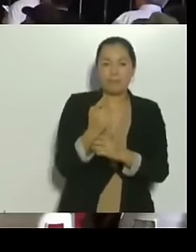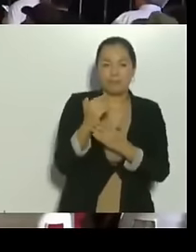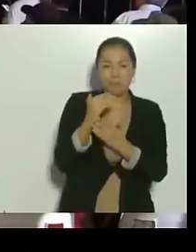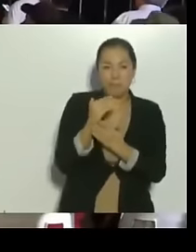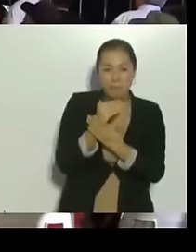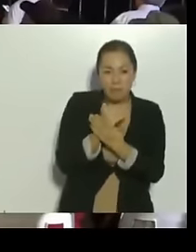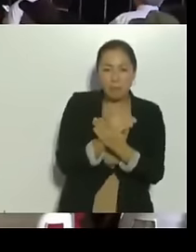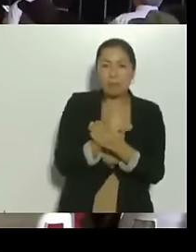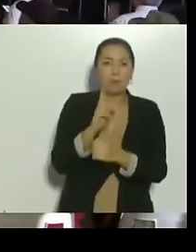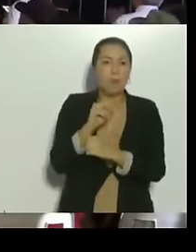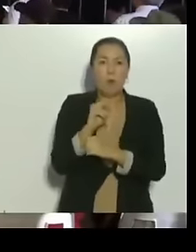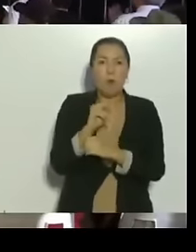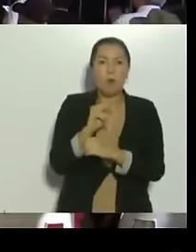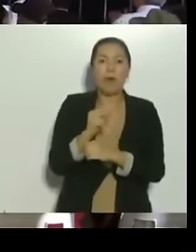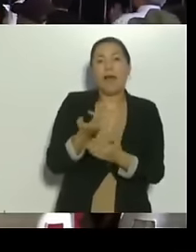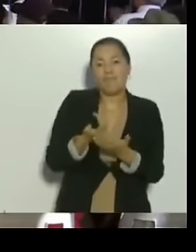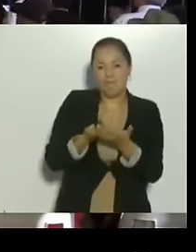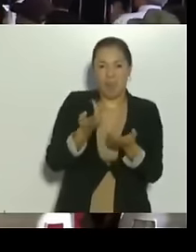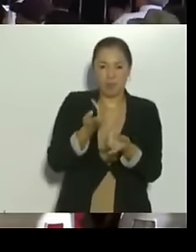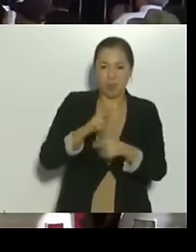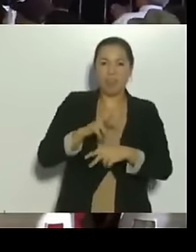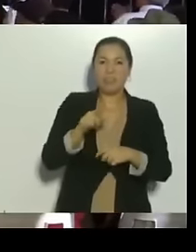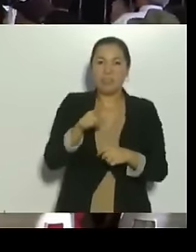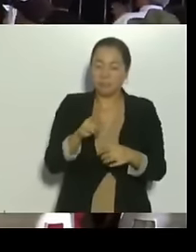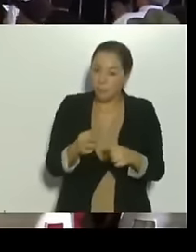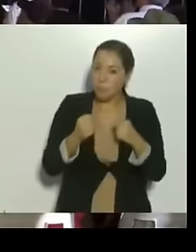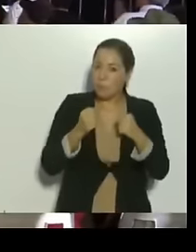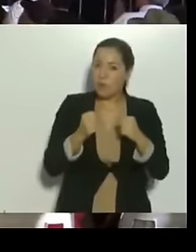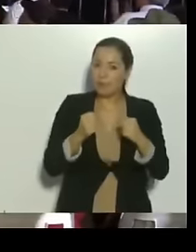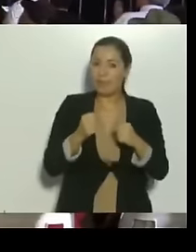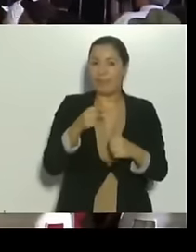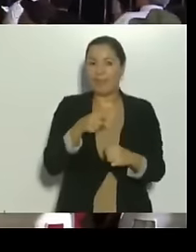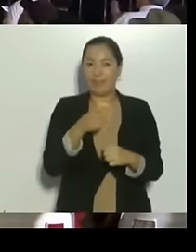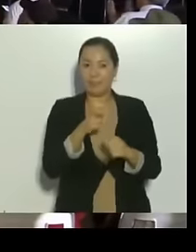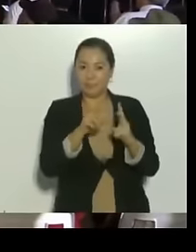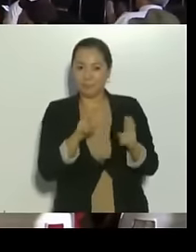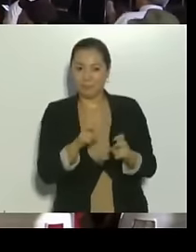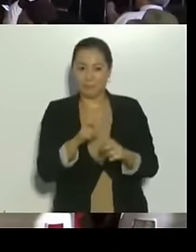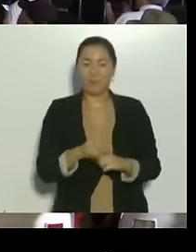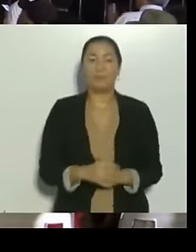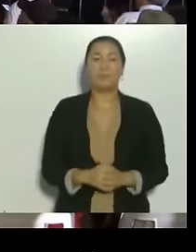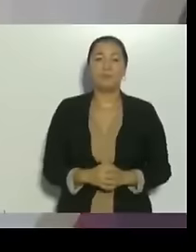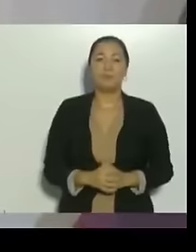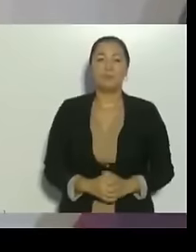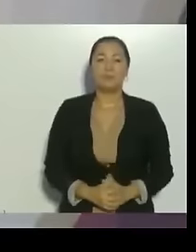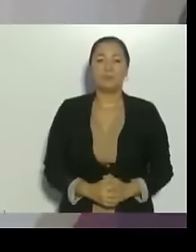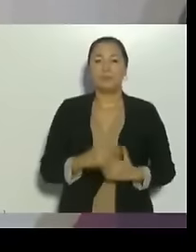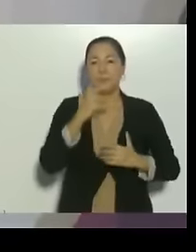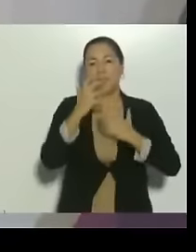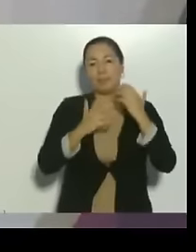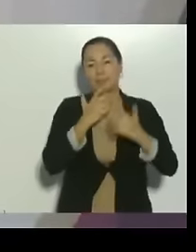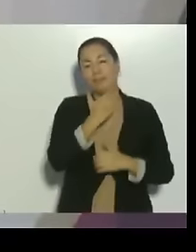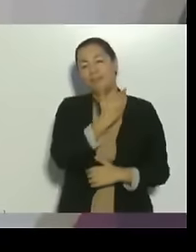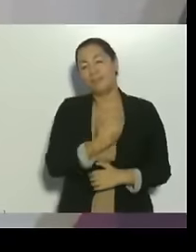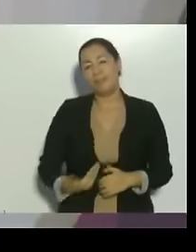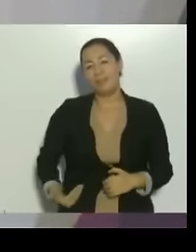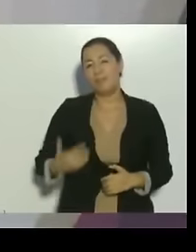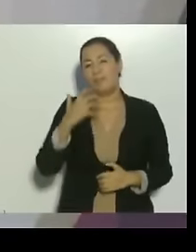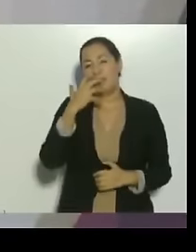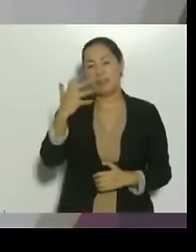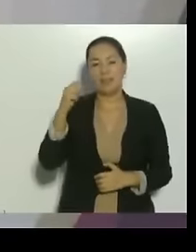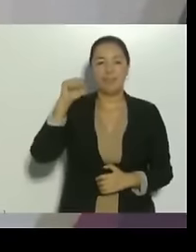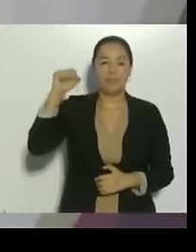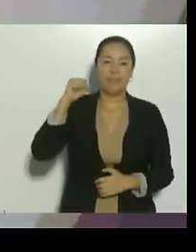es tanta la enfermedad que se creó Durante los últimos 30 años que hoy el presidente pone en contexto a ese empresario mueblero de